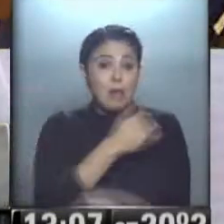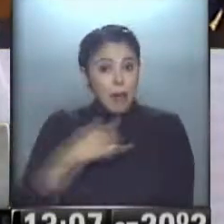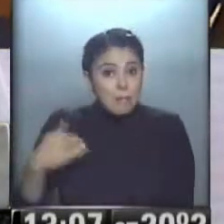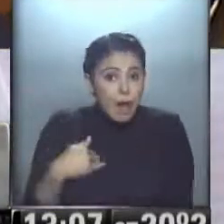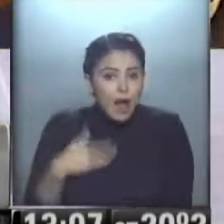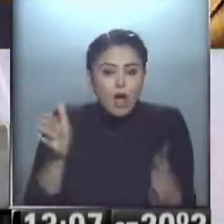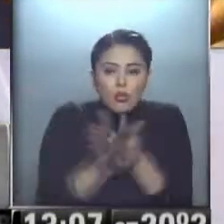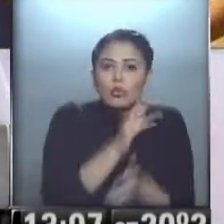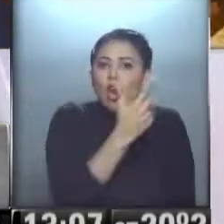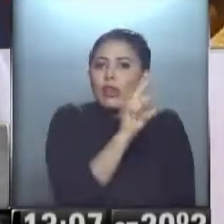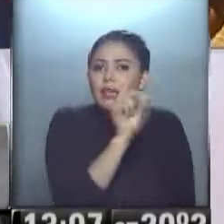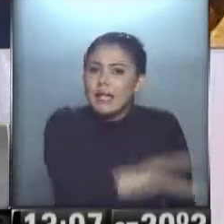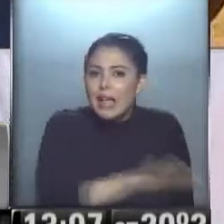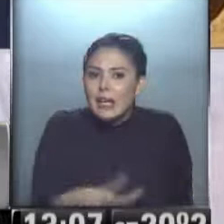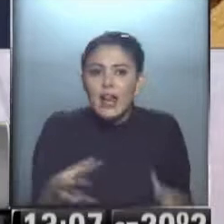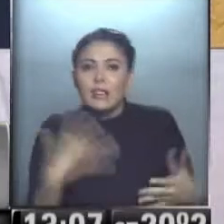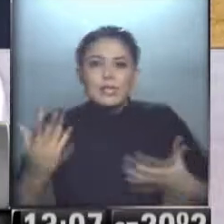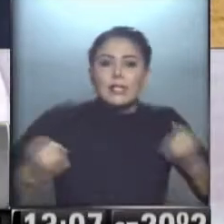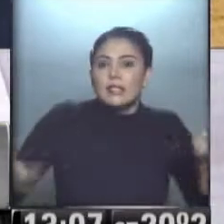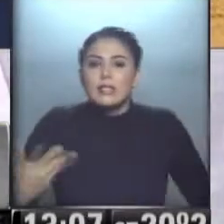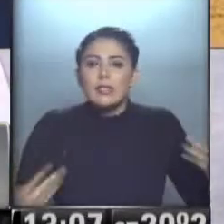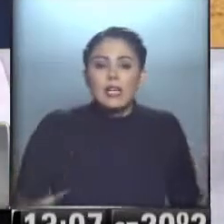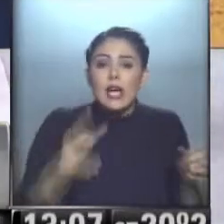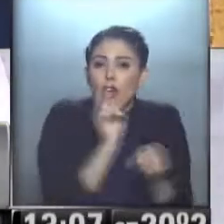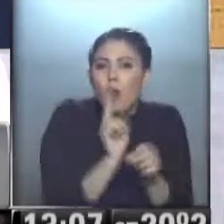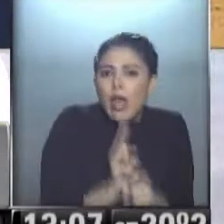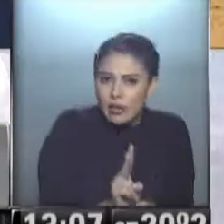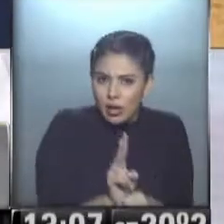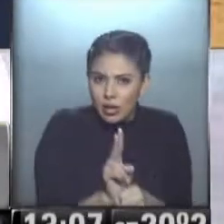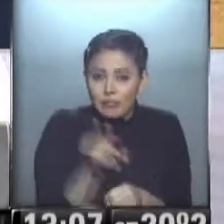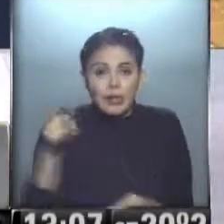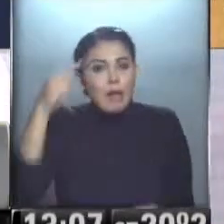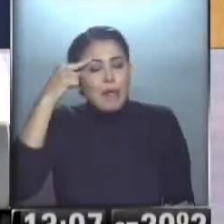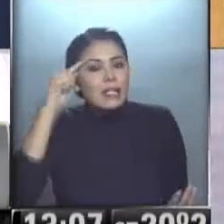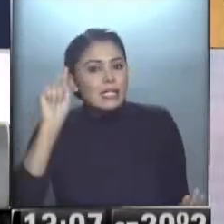las 30 nenas, no sabía qué hacer y las resguardó en lo que ella,